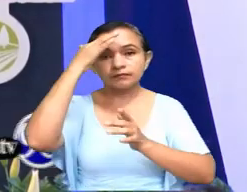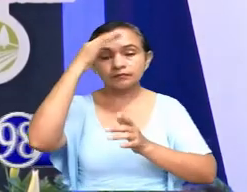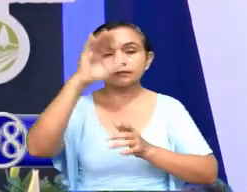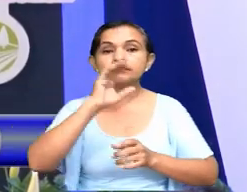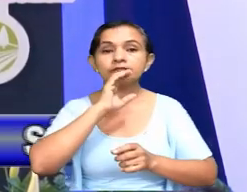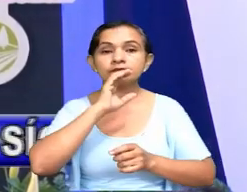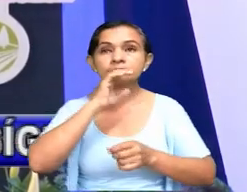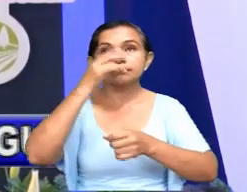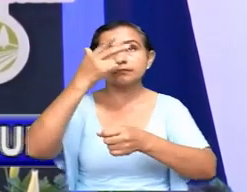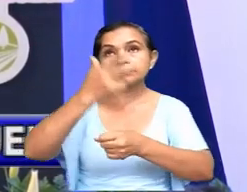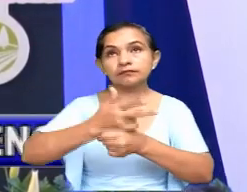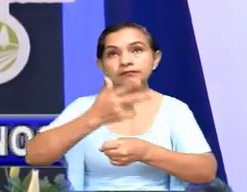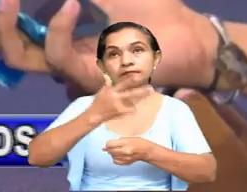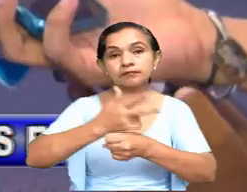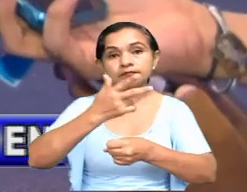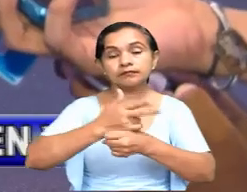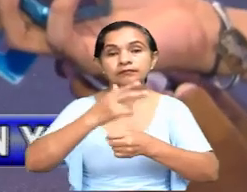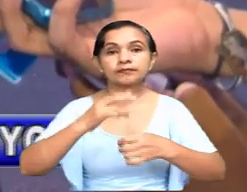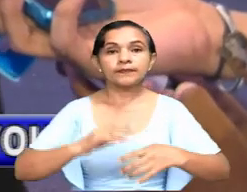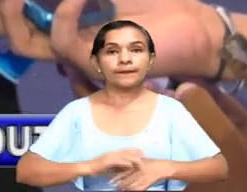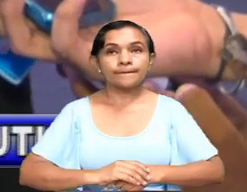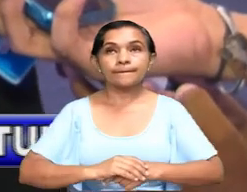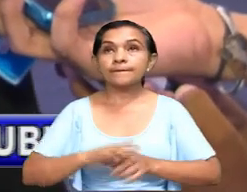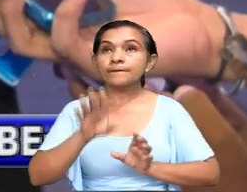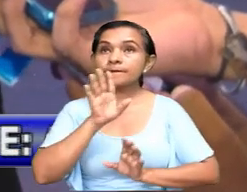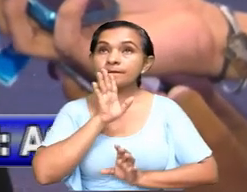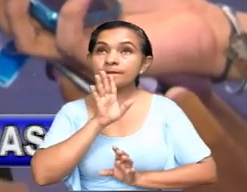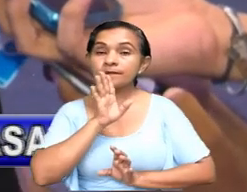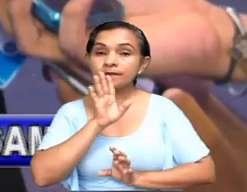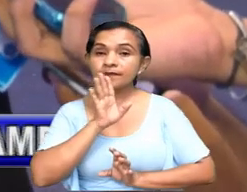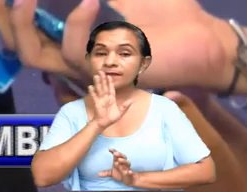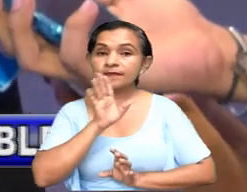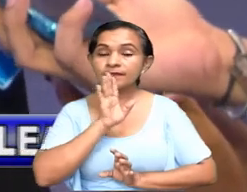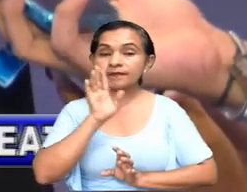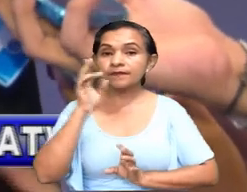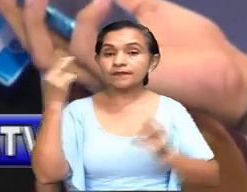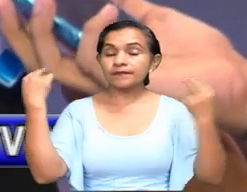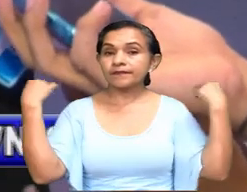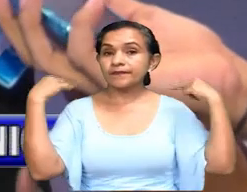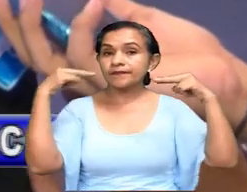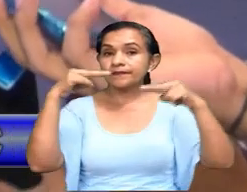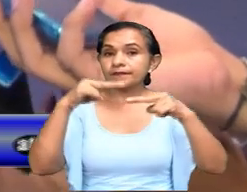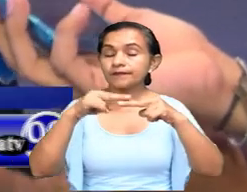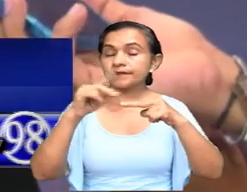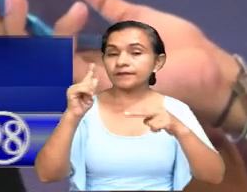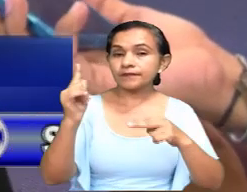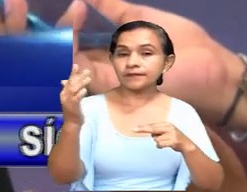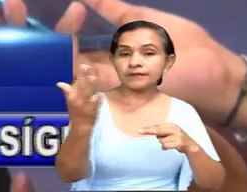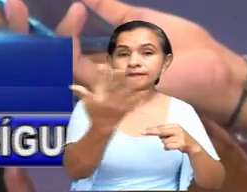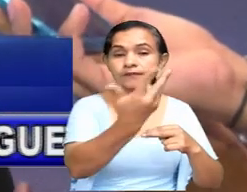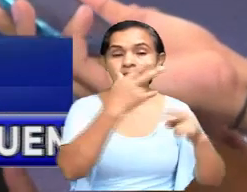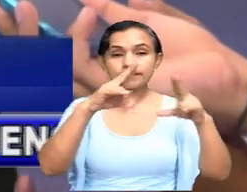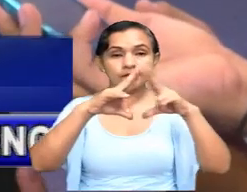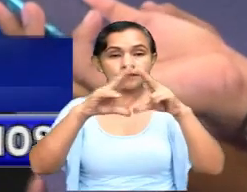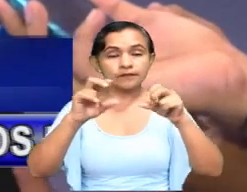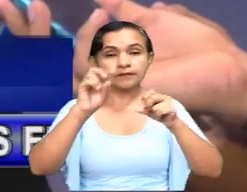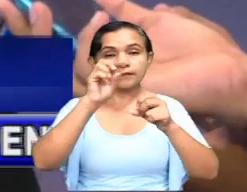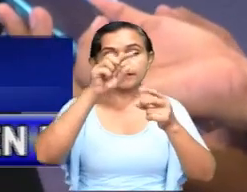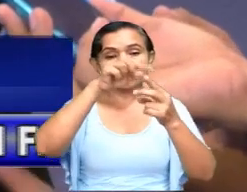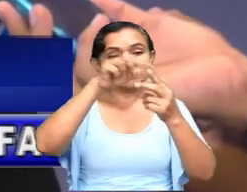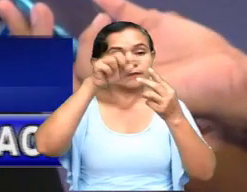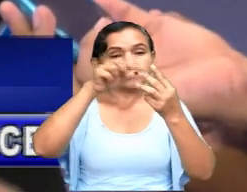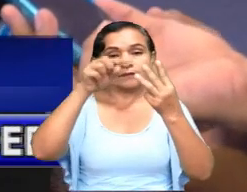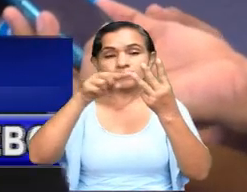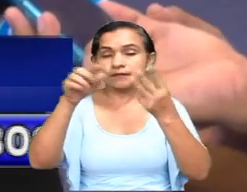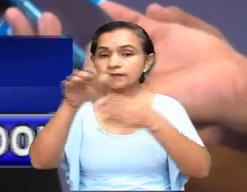y Guatemala. Estamos hablando de docentes de todo el país, de los 3 sectores socioproductivos,